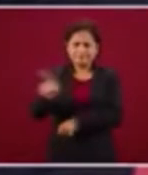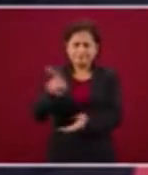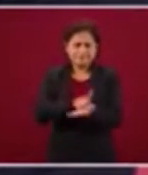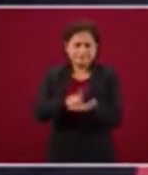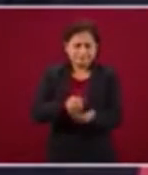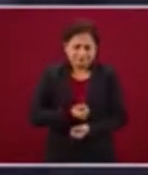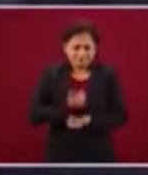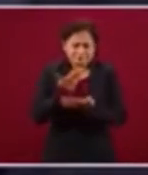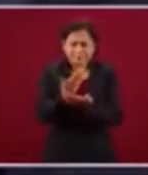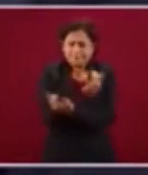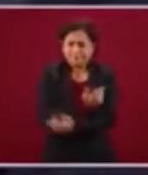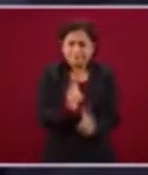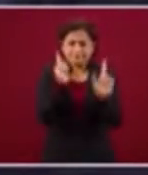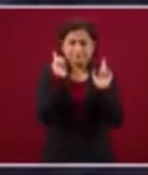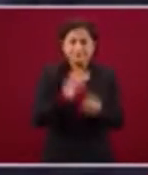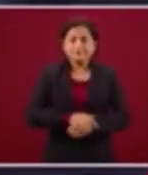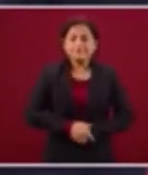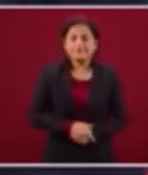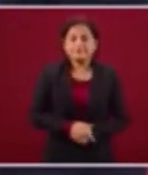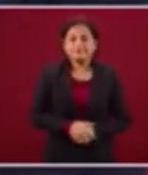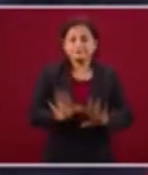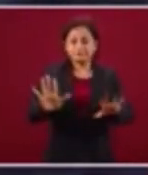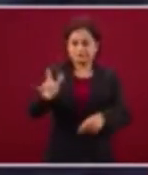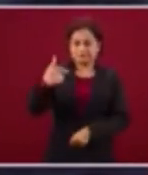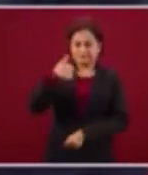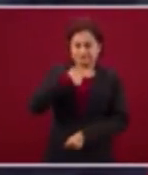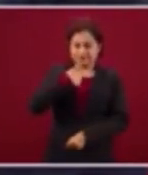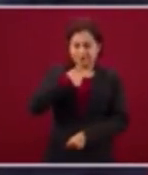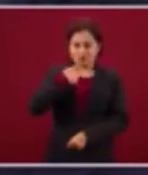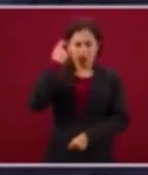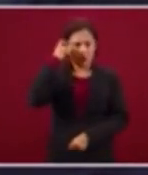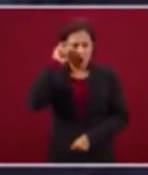a manifestarnos. Bien. Yo entonces, no me enojo, la verdad,